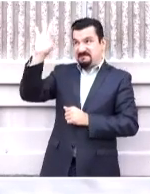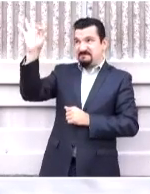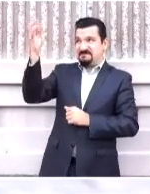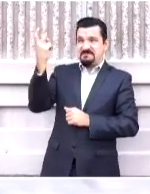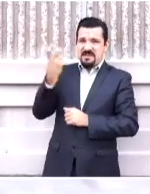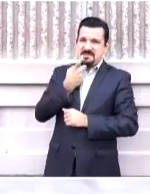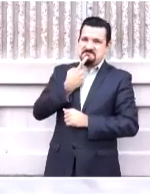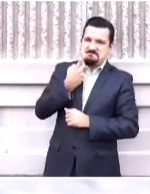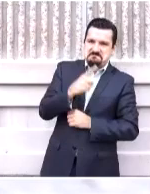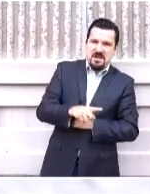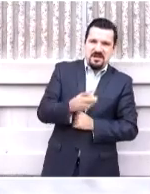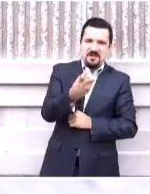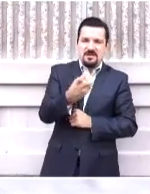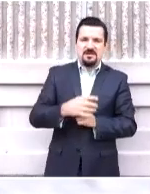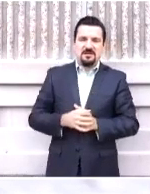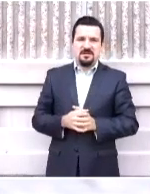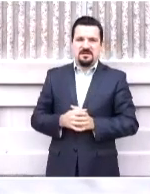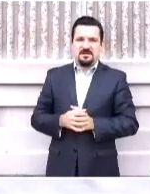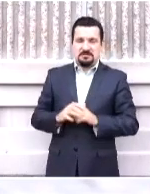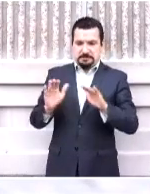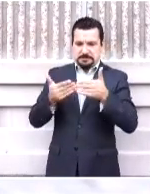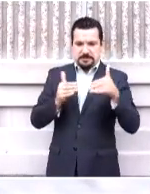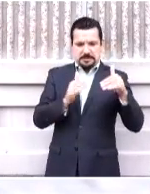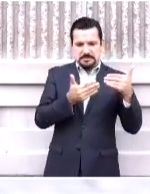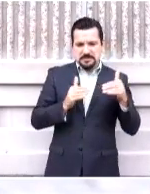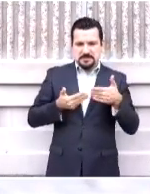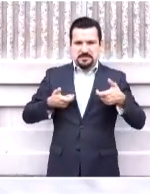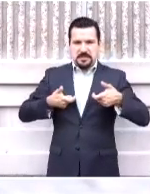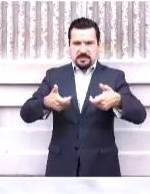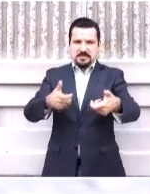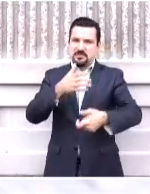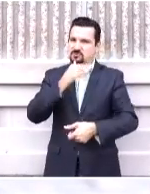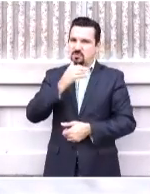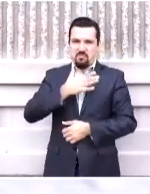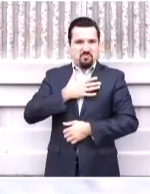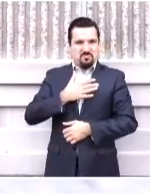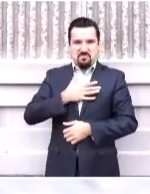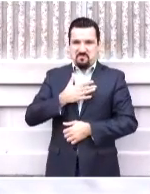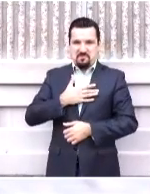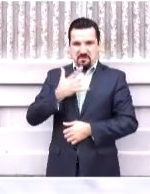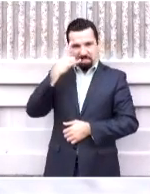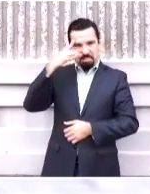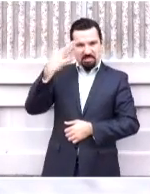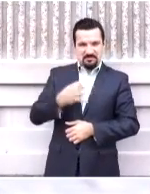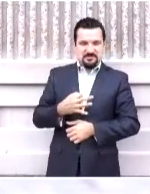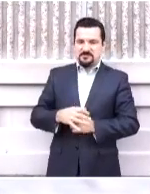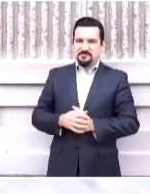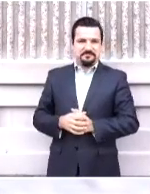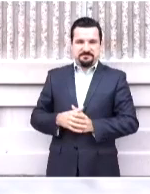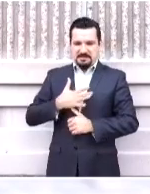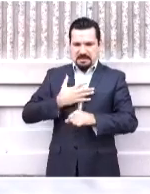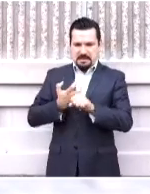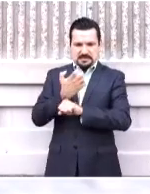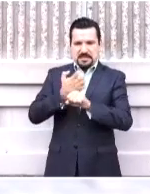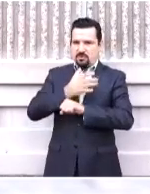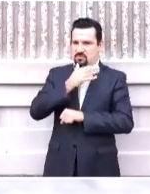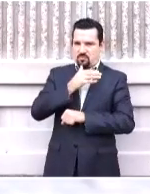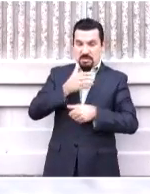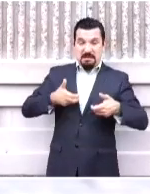es atribución federal el cierre de carreteras. No es una atribución